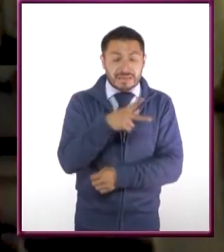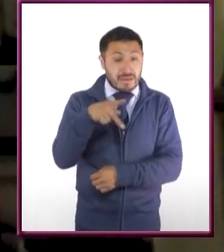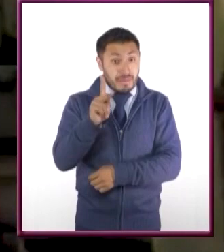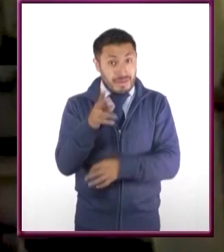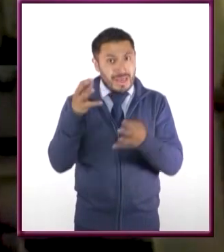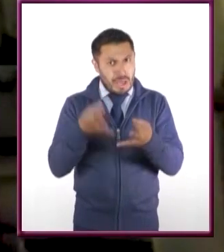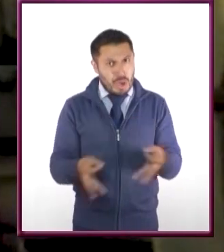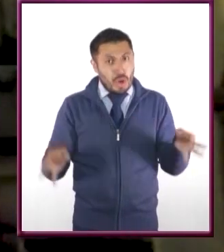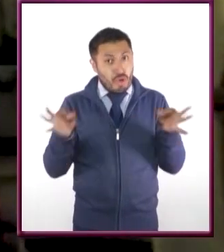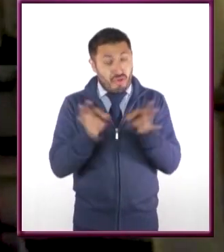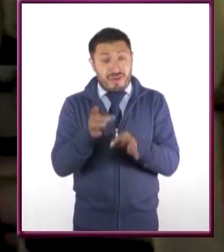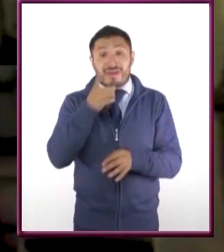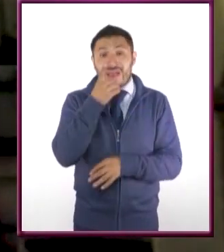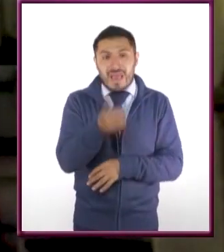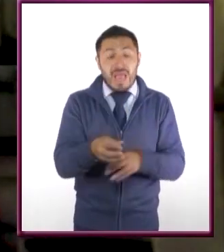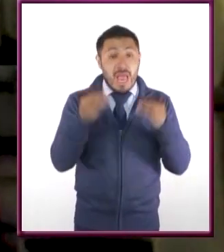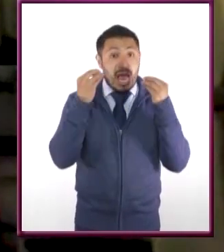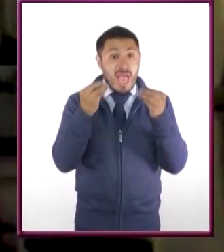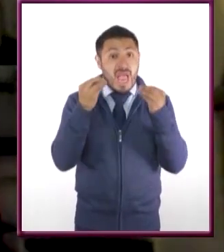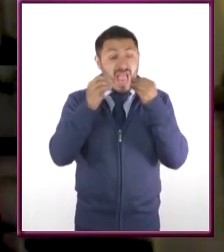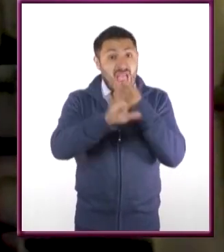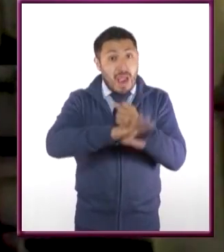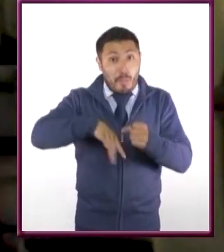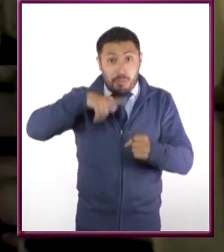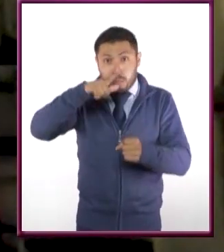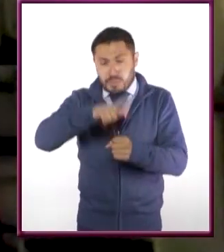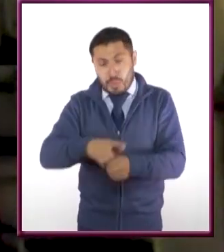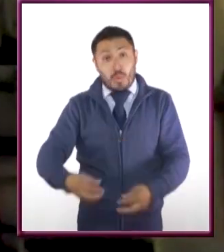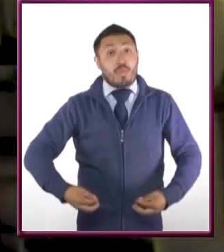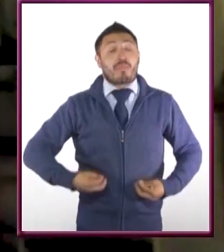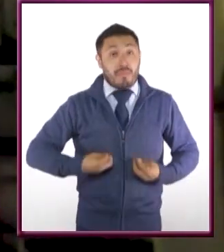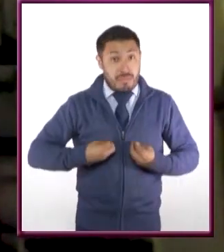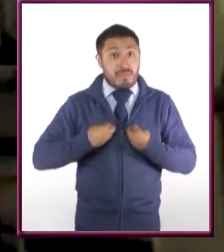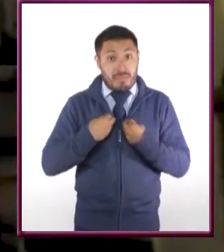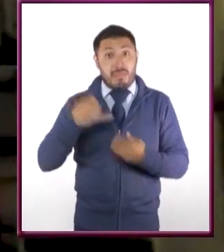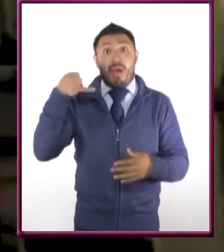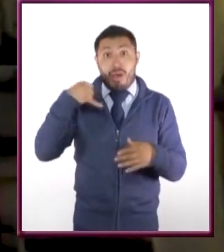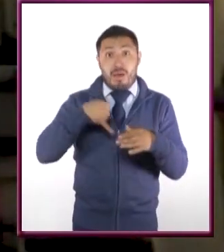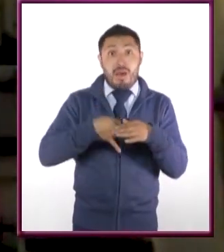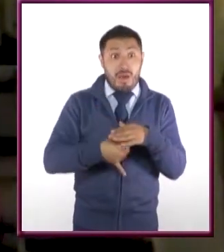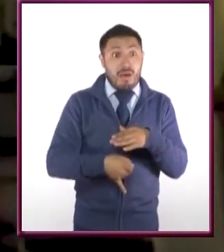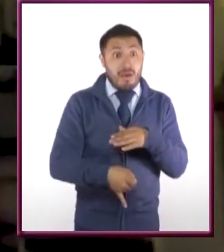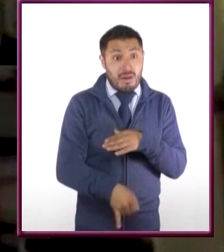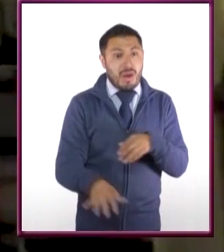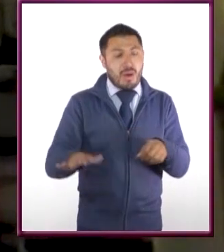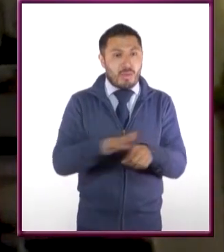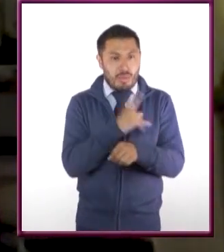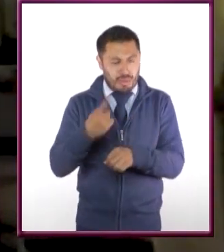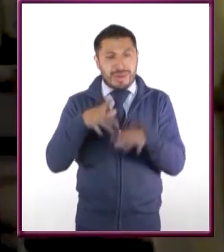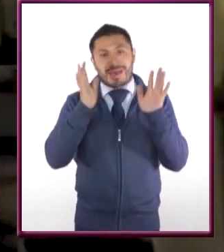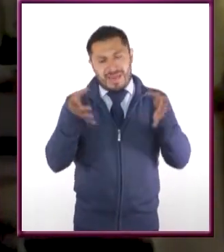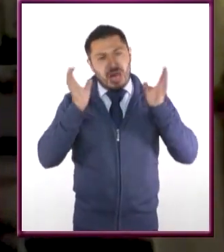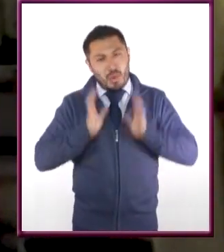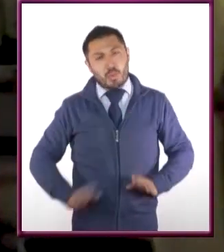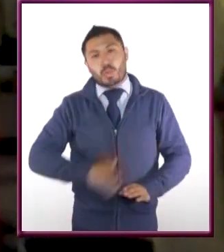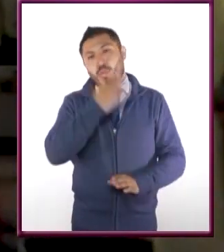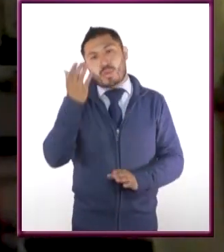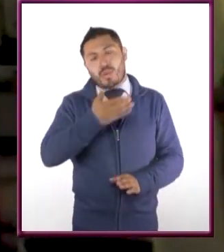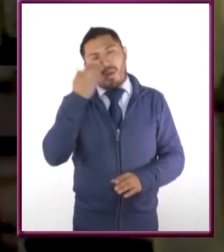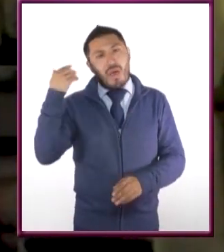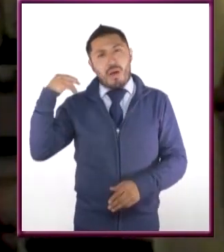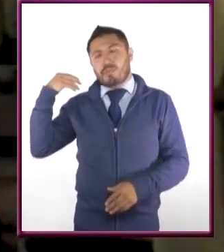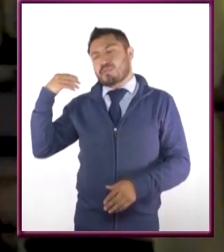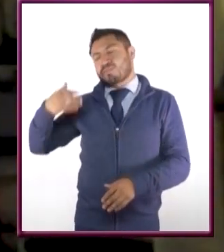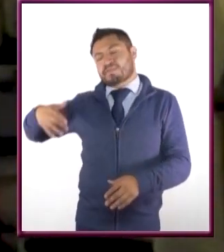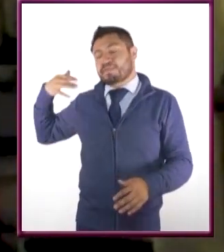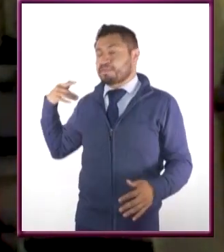es importante decirlo, hay muchas criaturas que pueden sobrevivir a esas profundidades porque están adaptadas durante mucho